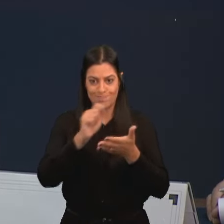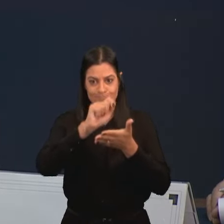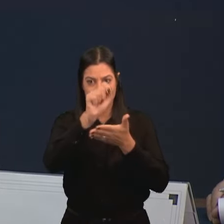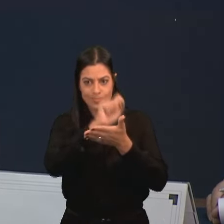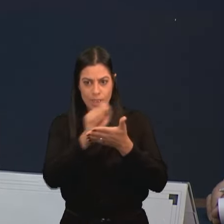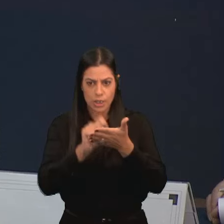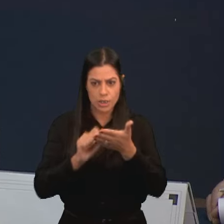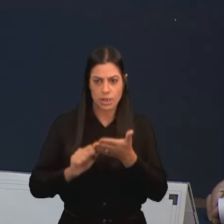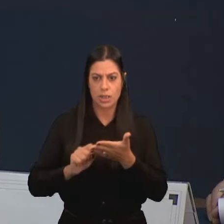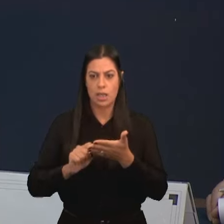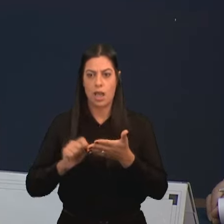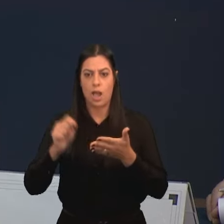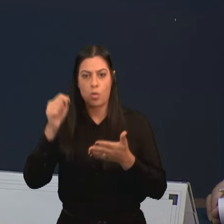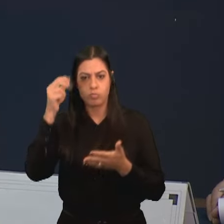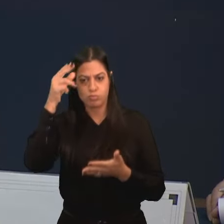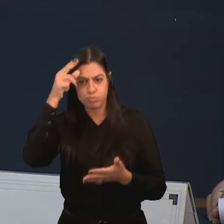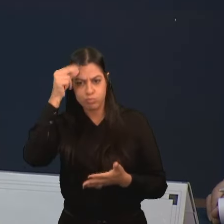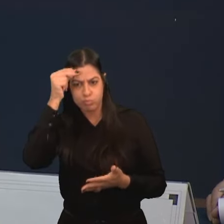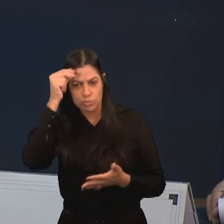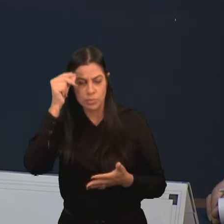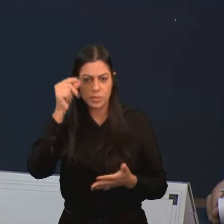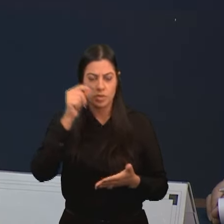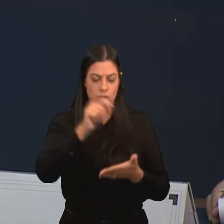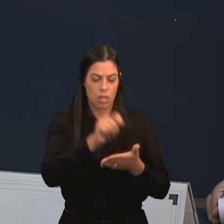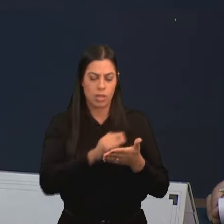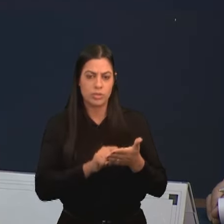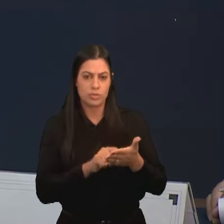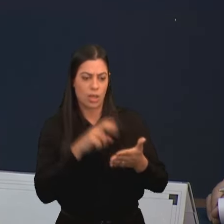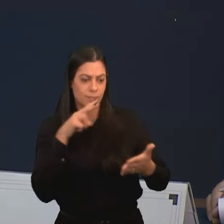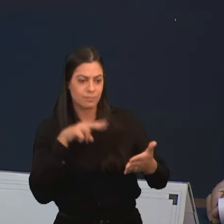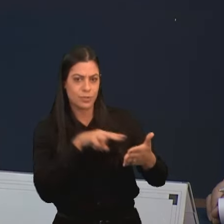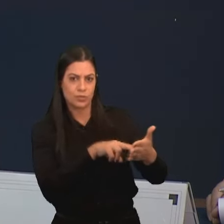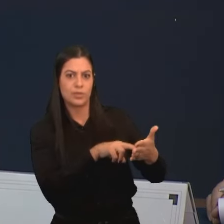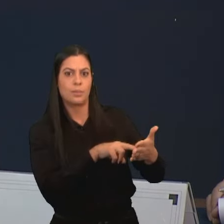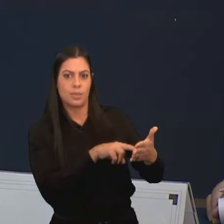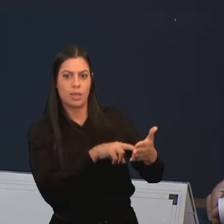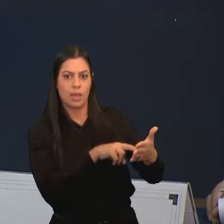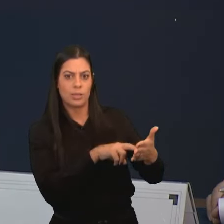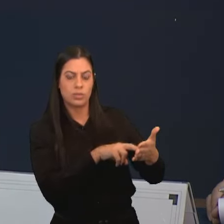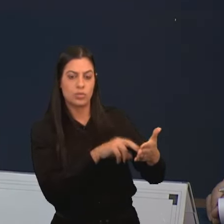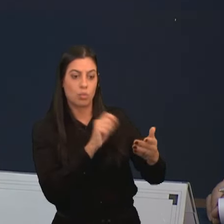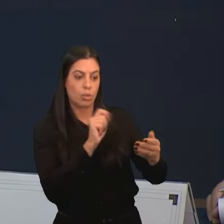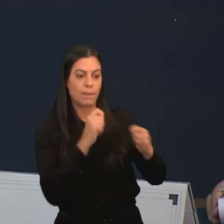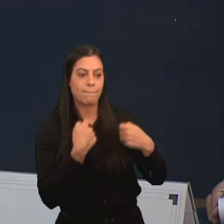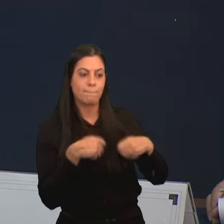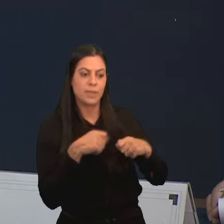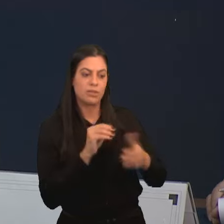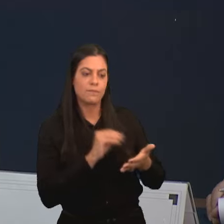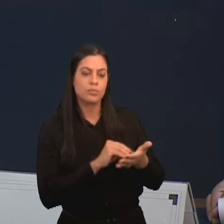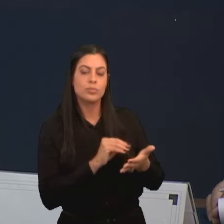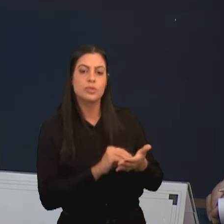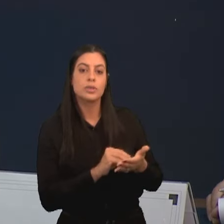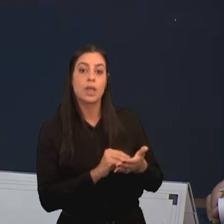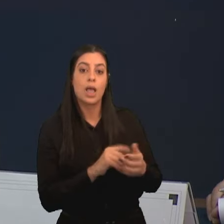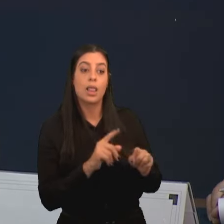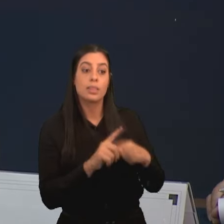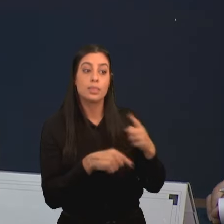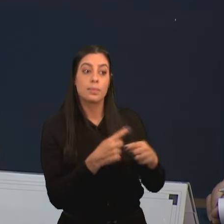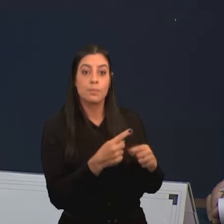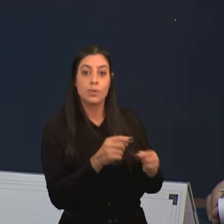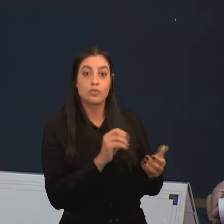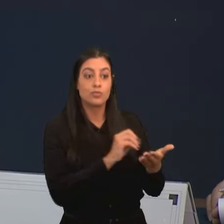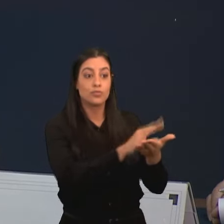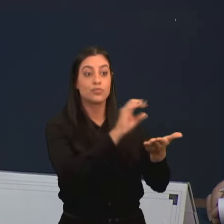pudieron diseñar el perfil psicológico de las personas y identificar una vulnerabilidades